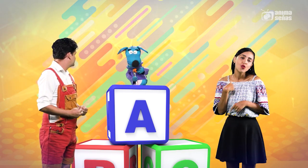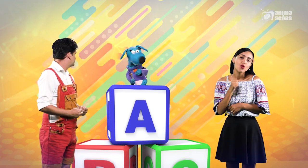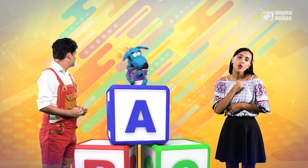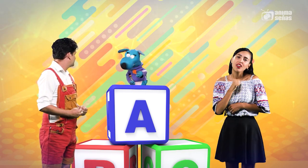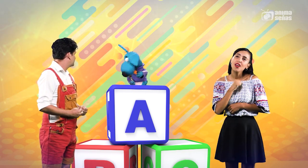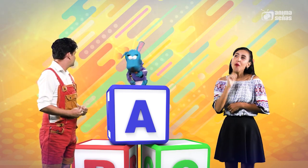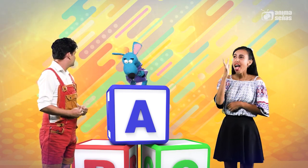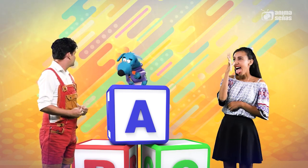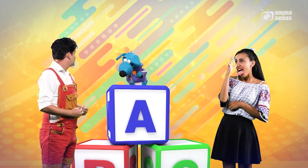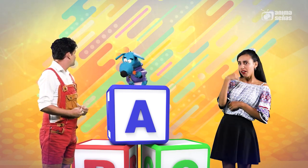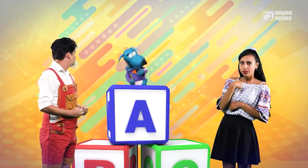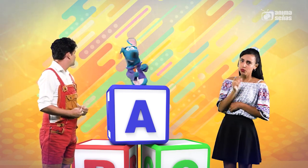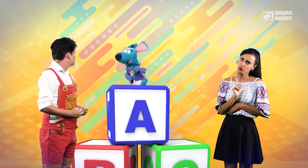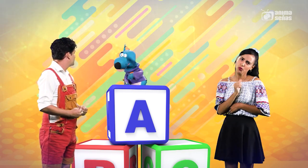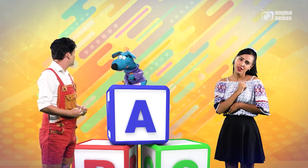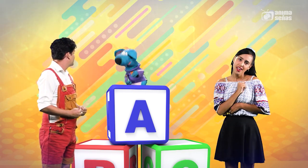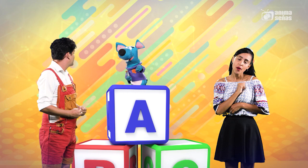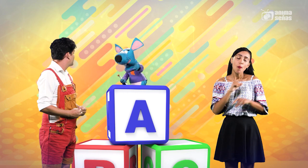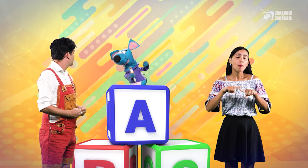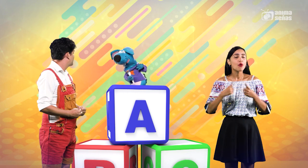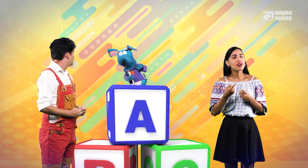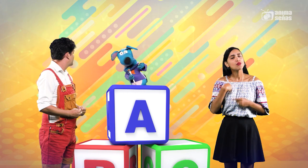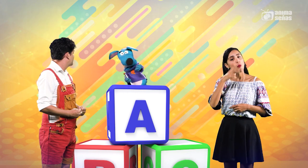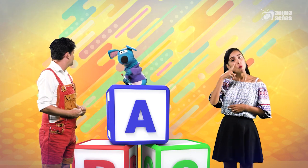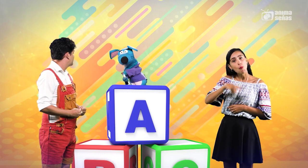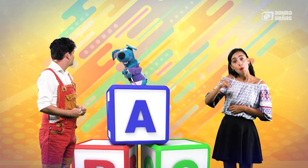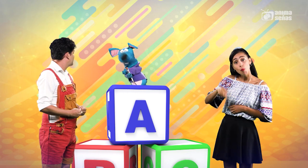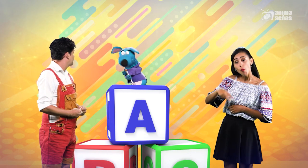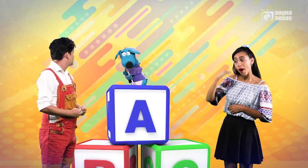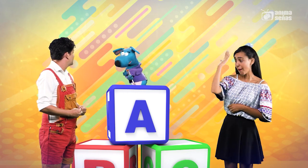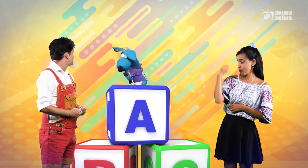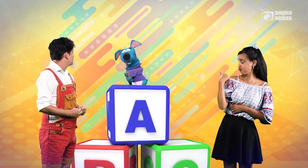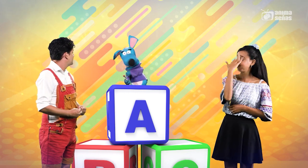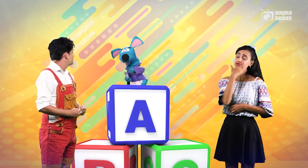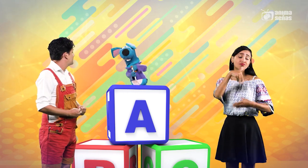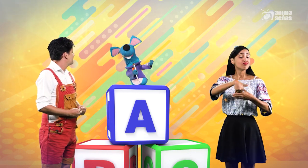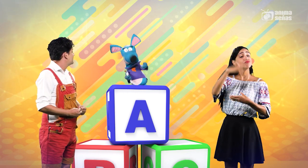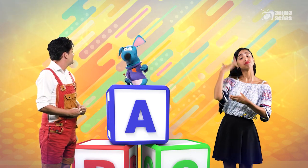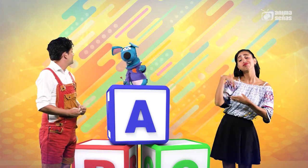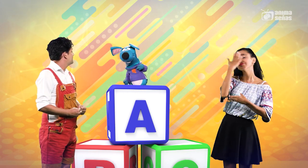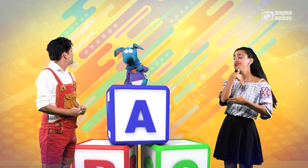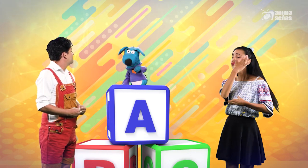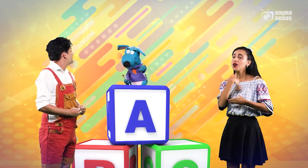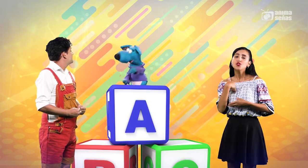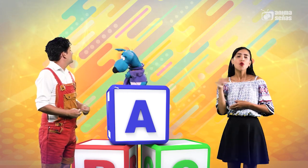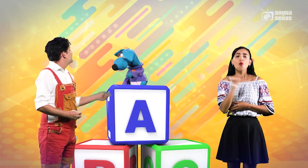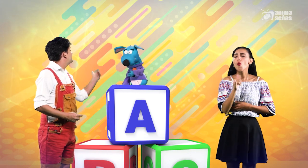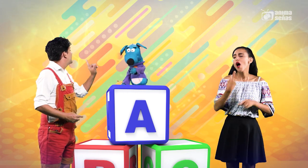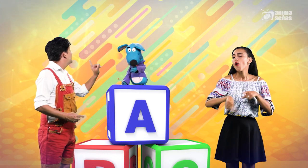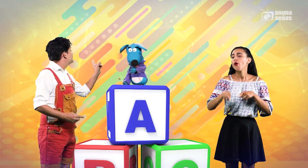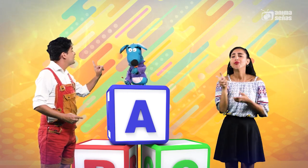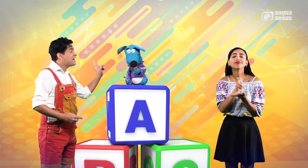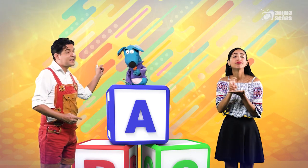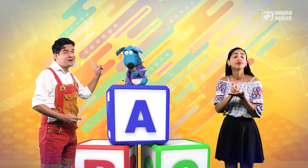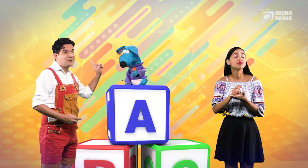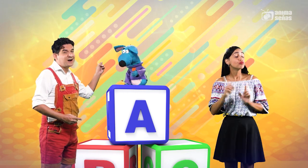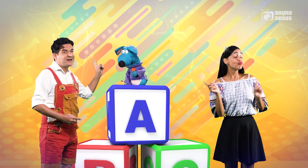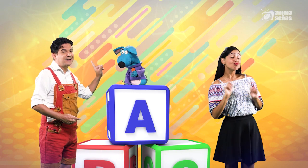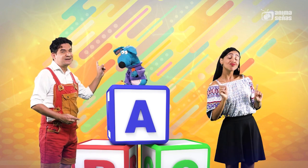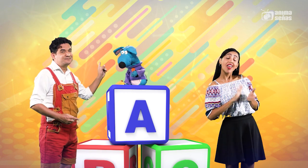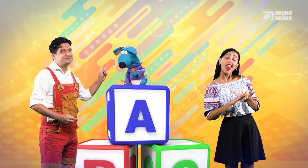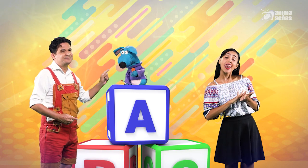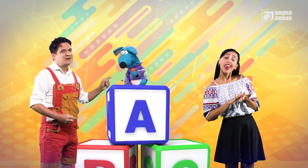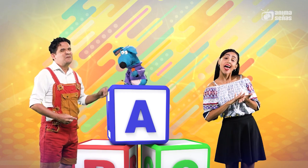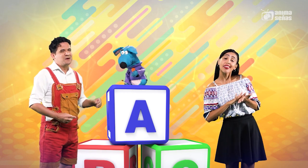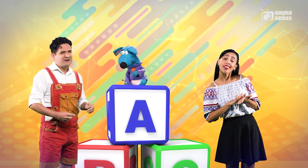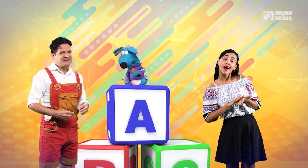no quiero ser motivo de burlas de nadie. Así que ve buscando la pinturita para que hagas que me parezca a los demás ratones. De eso nada,